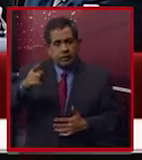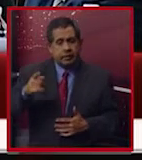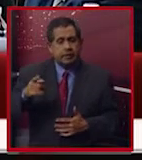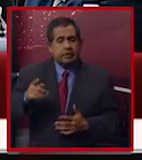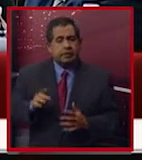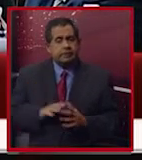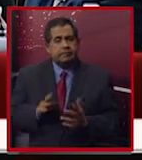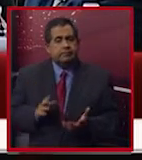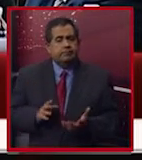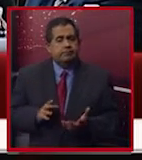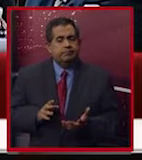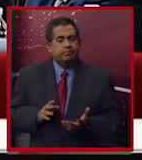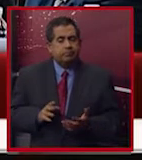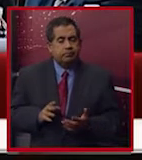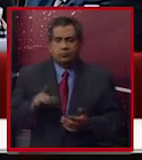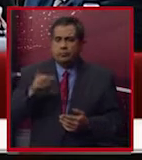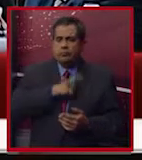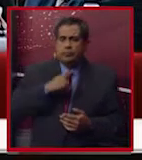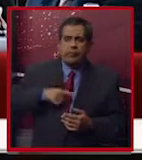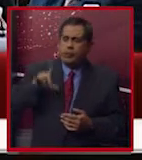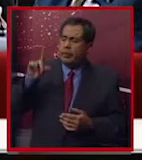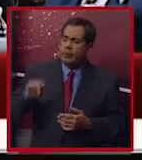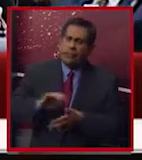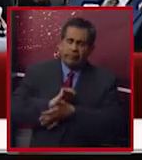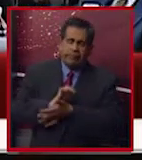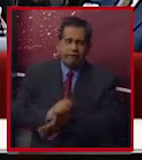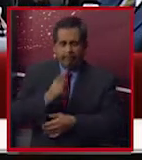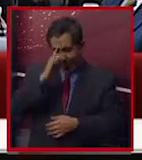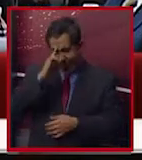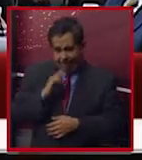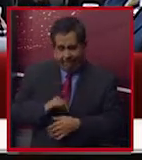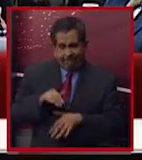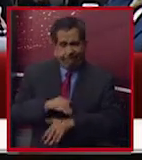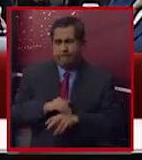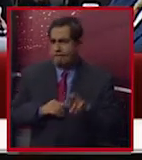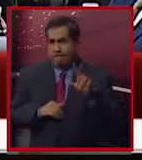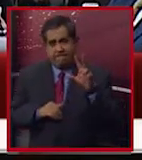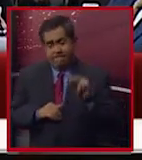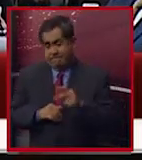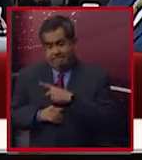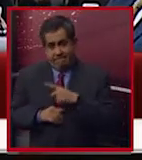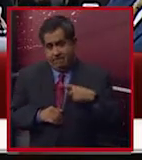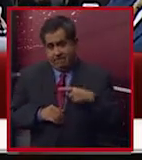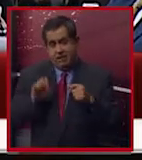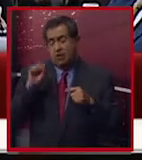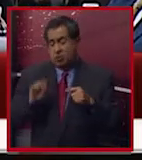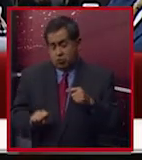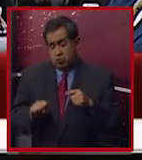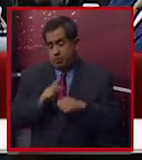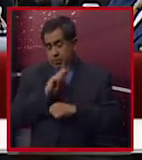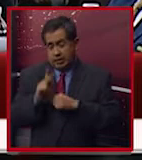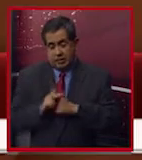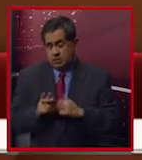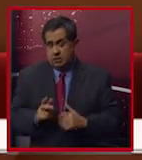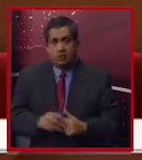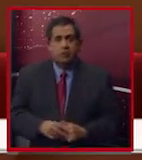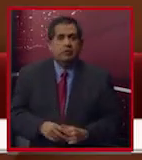eviten las vejaciones que efectivamente se atraviesan por el sur de nuestra